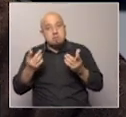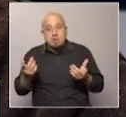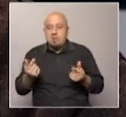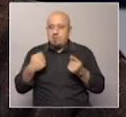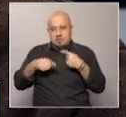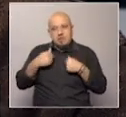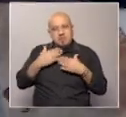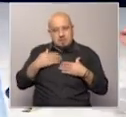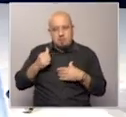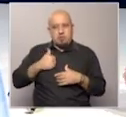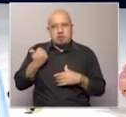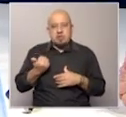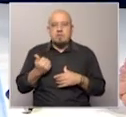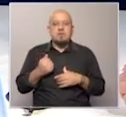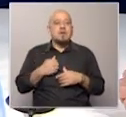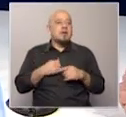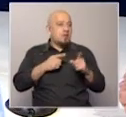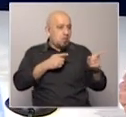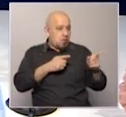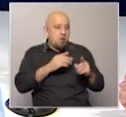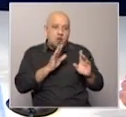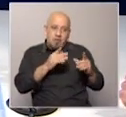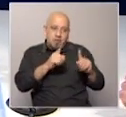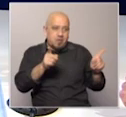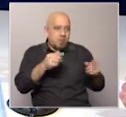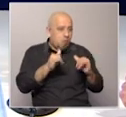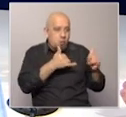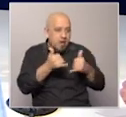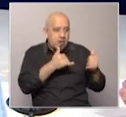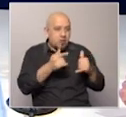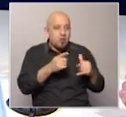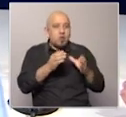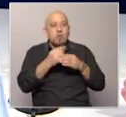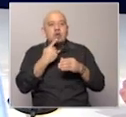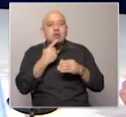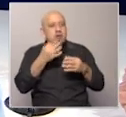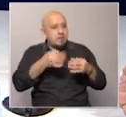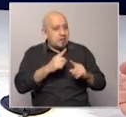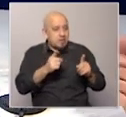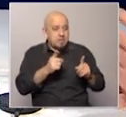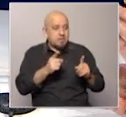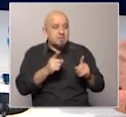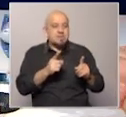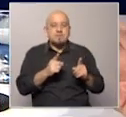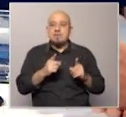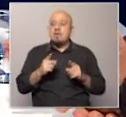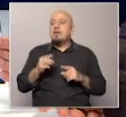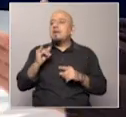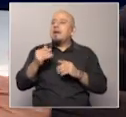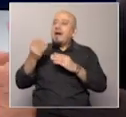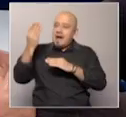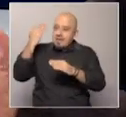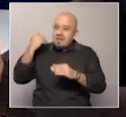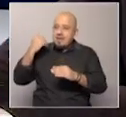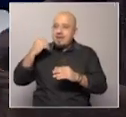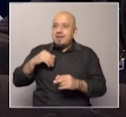jugamos mucho con eso ni su spin china a ti no me perteneces a un partido político en serio esto es exactamente exactamente porque es lo que tenía en china a ti